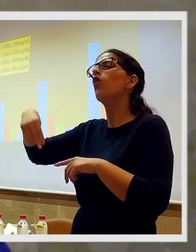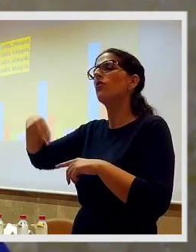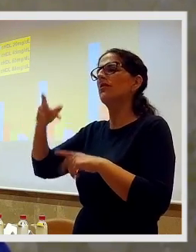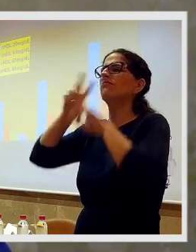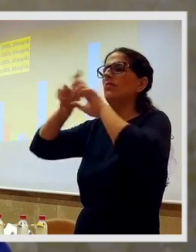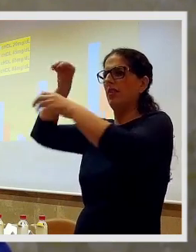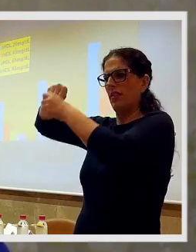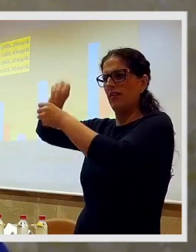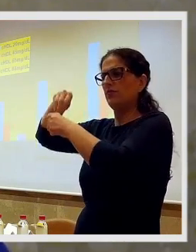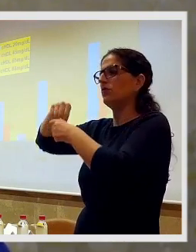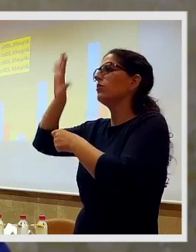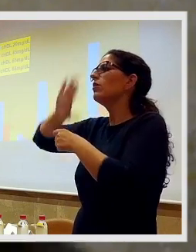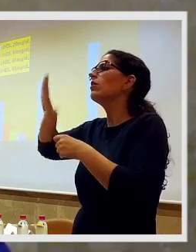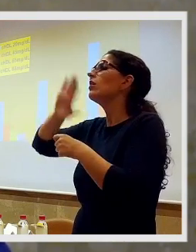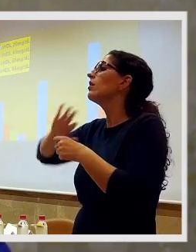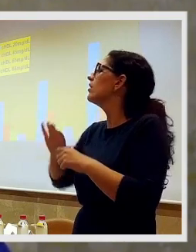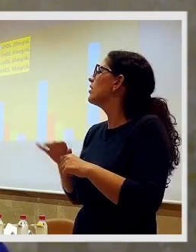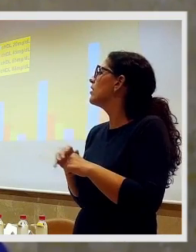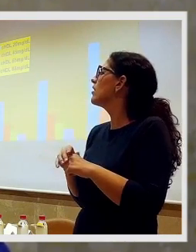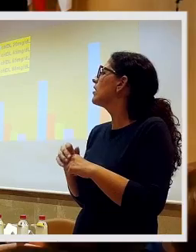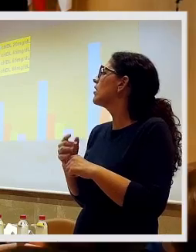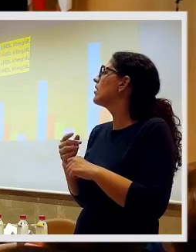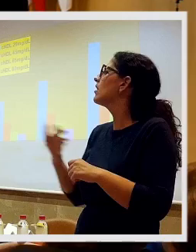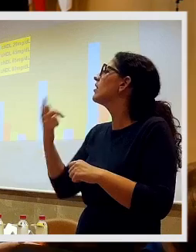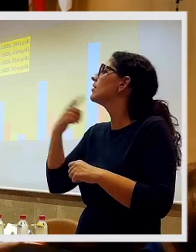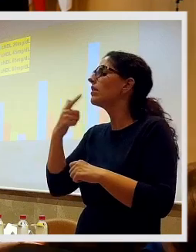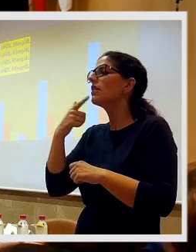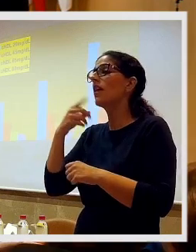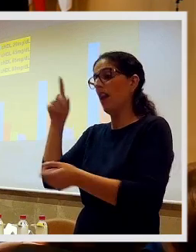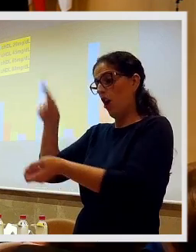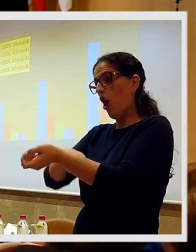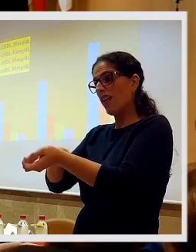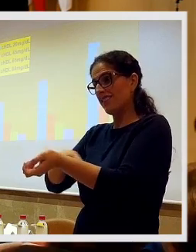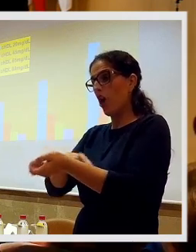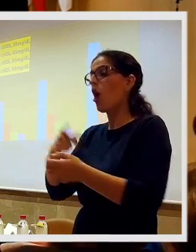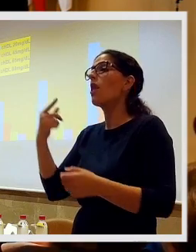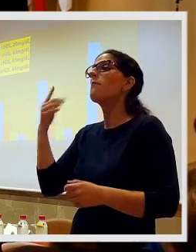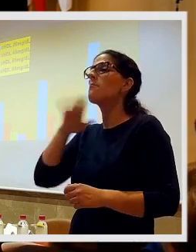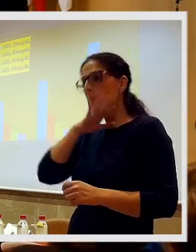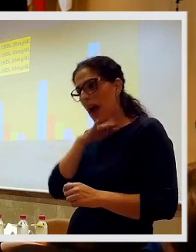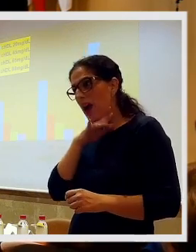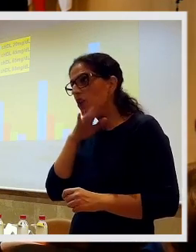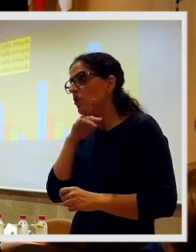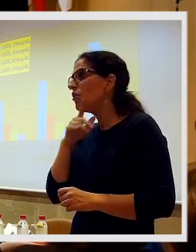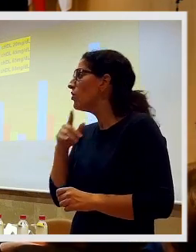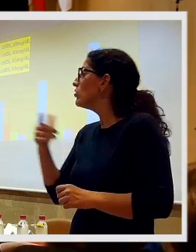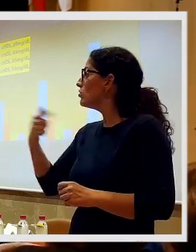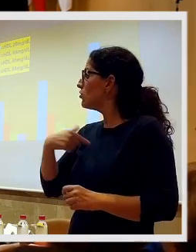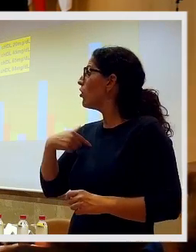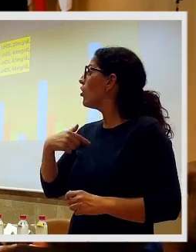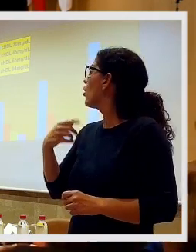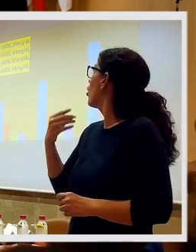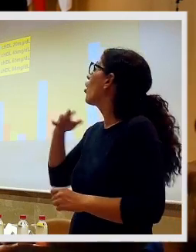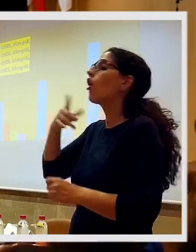población, donde se ve que la presencia de colesterol malo, cuando tenemos el colesterol